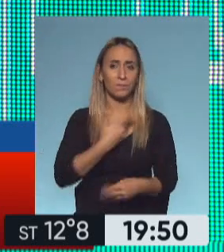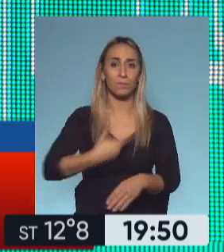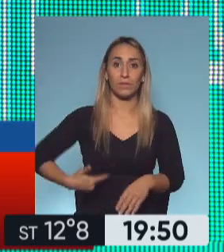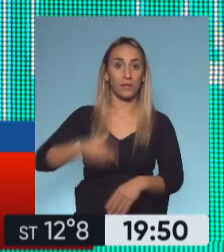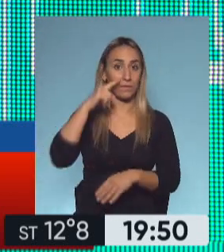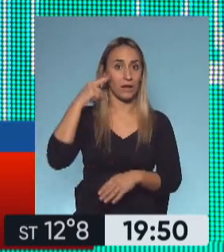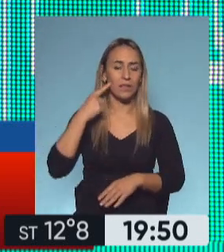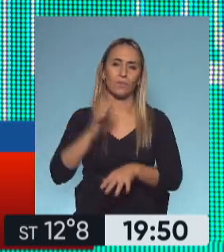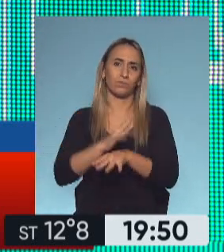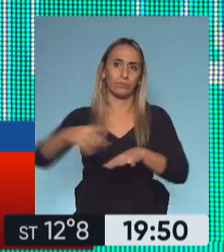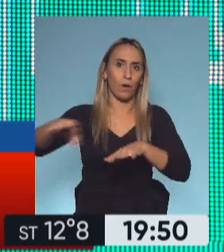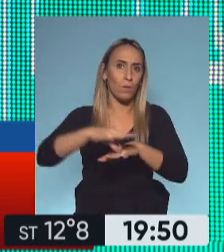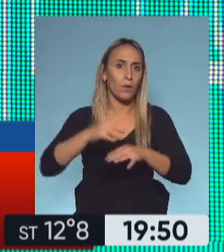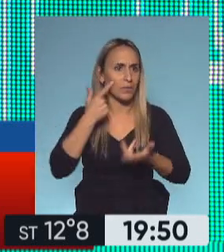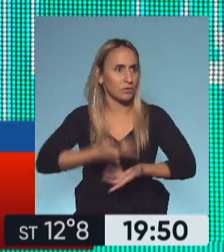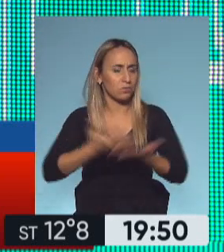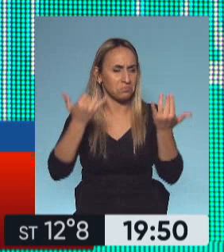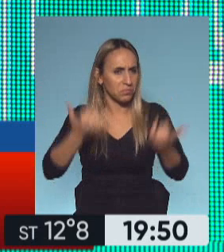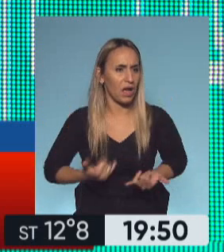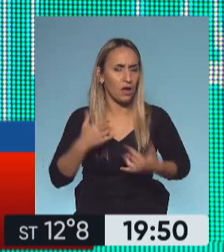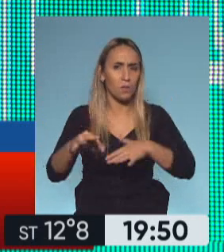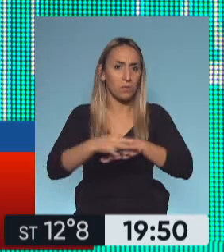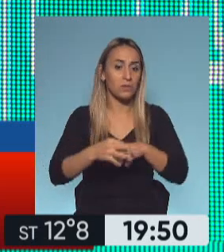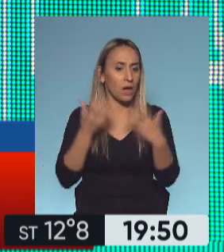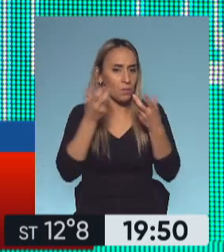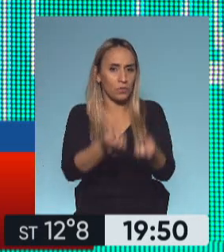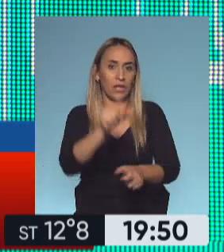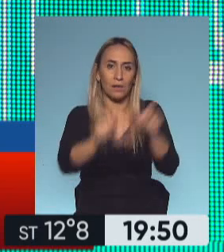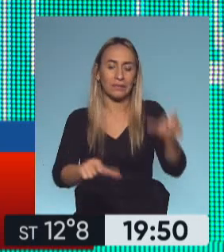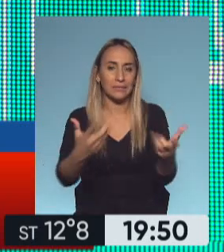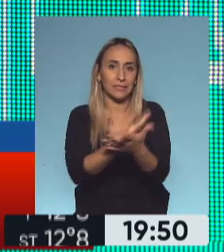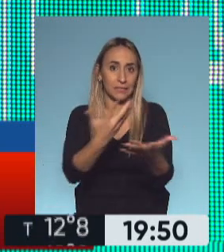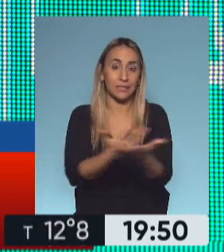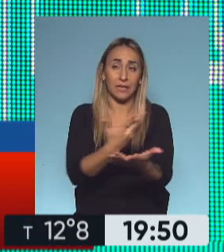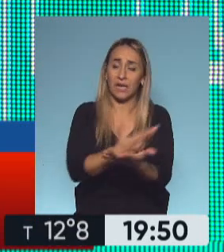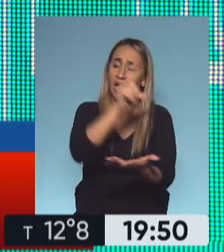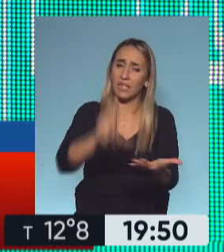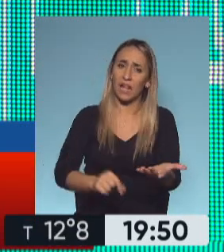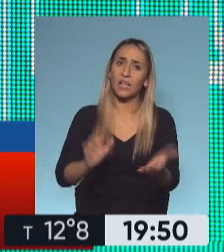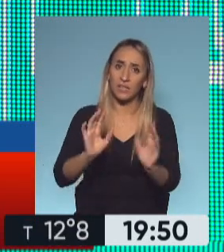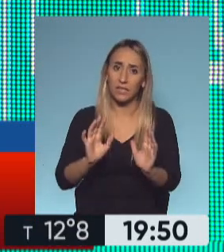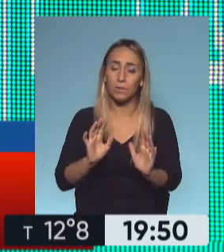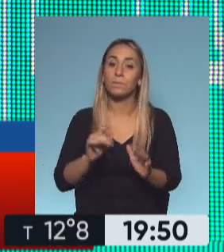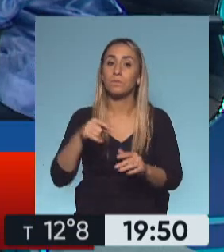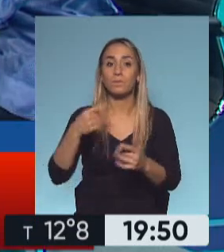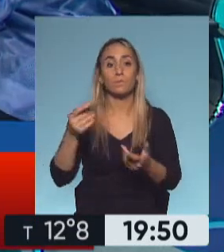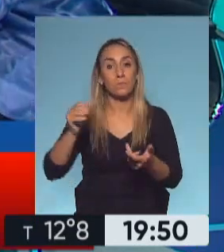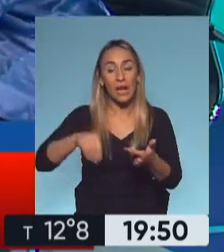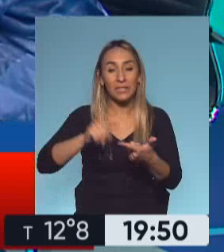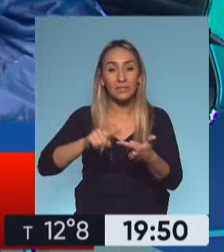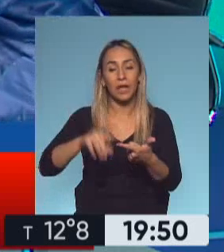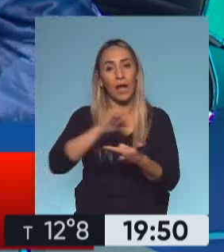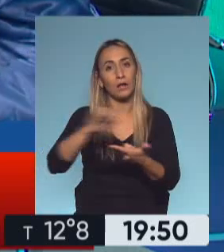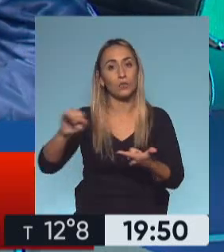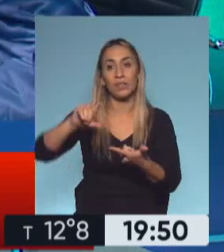los últimos, de aquellos que no la están pasando bien en la Argentina, y en ese marco se da un anuncio muy importante, la ampliación de la tarjeta